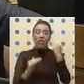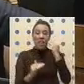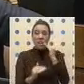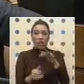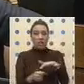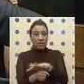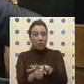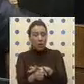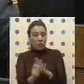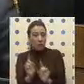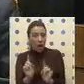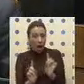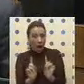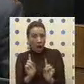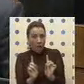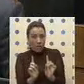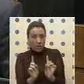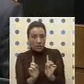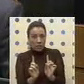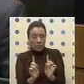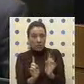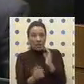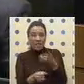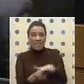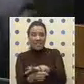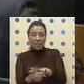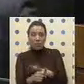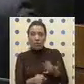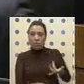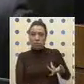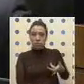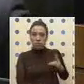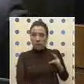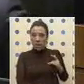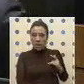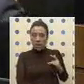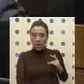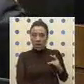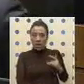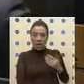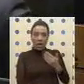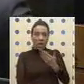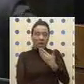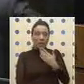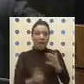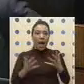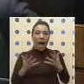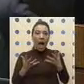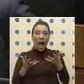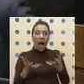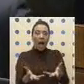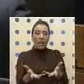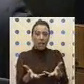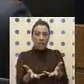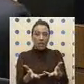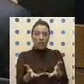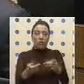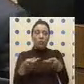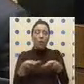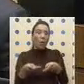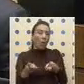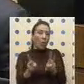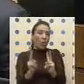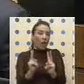en algunos casos, presidente, rayan en situaciones indignas e incluso atentatorias contra sus derechos